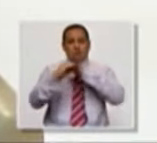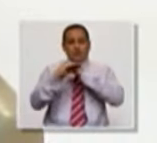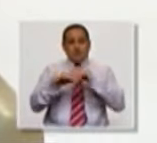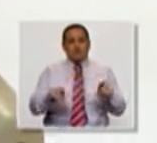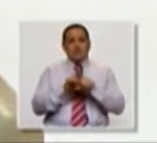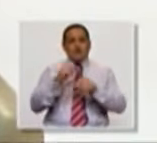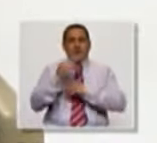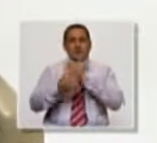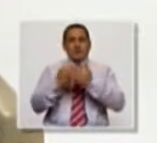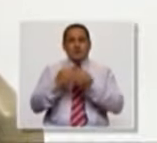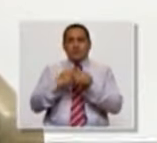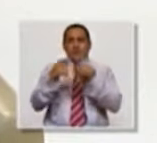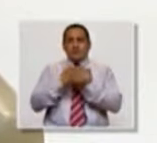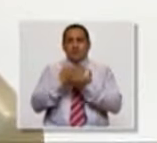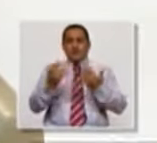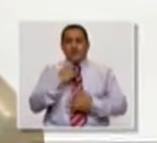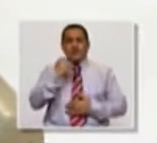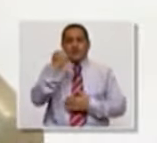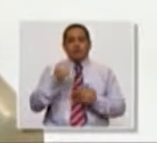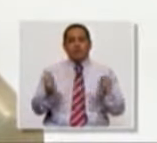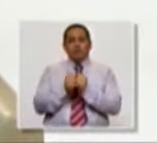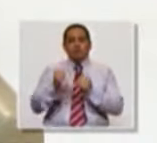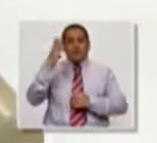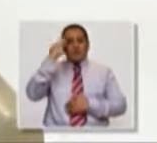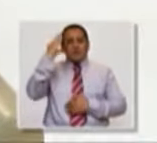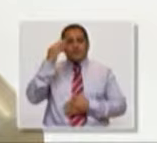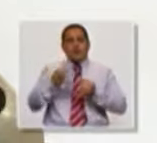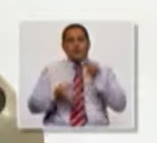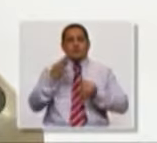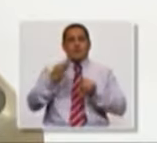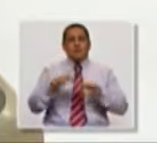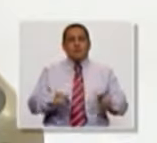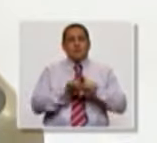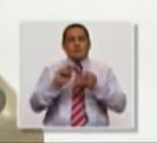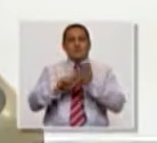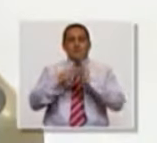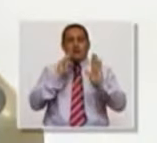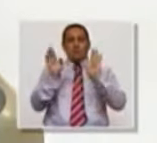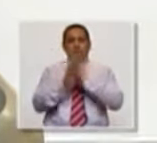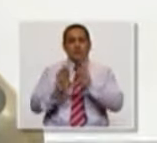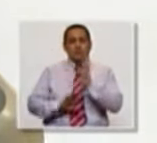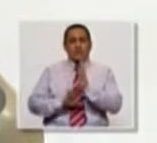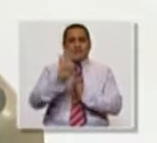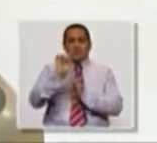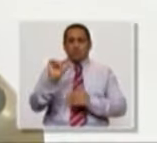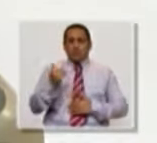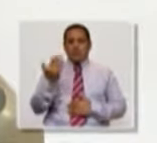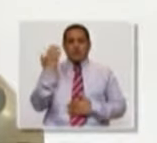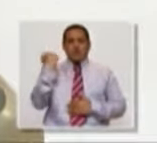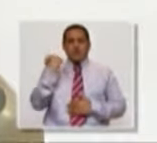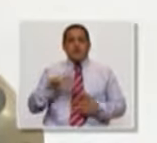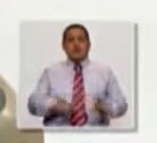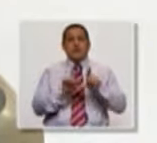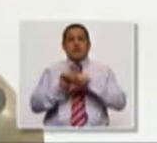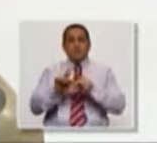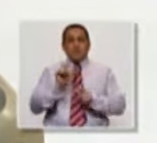manera ha desarrollado contenidos de derechos a través de la jurisprudencia, ¿no? Entonces estamos hablando de un desarrollo reciente y claro,